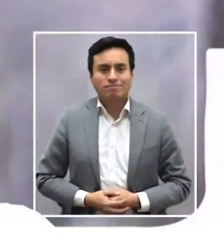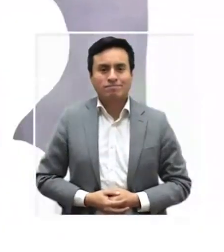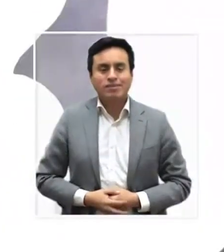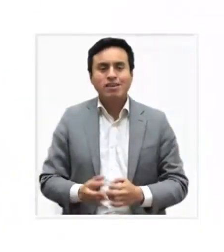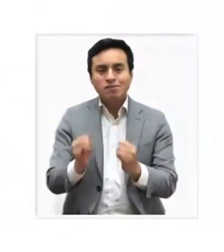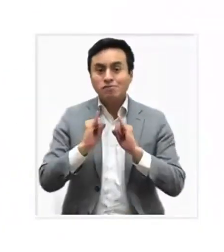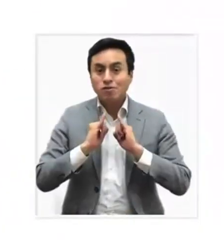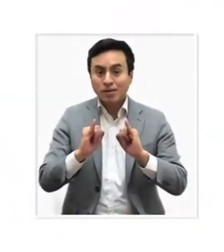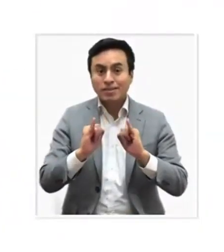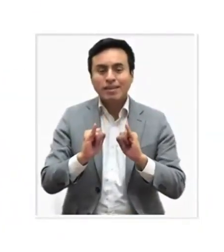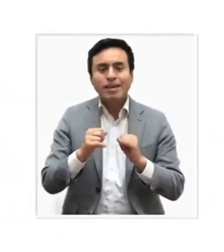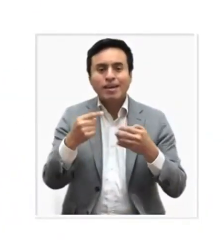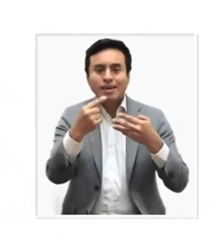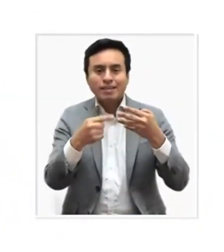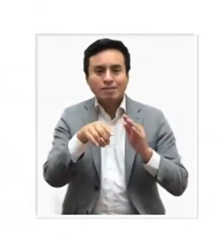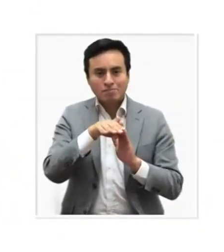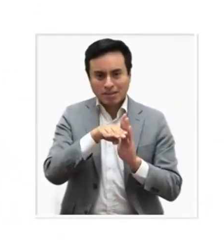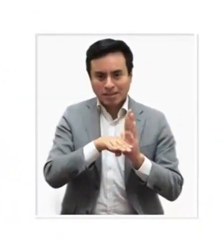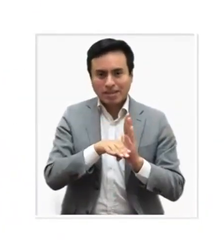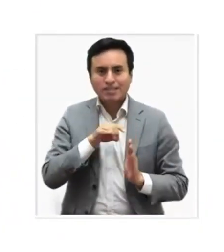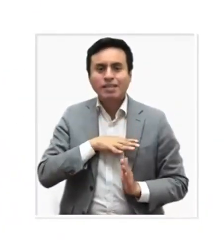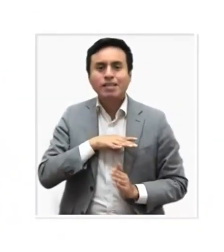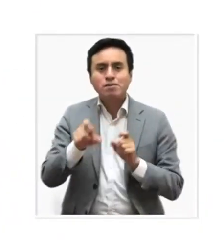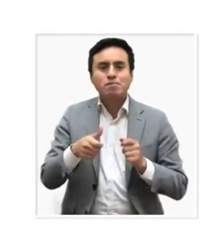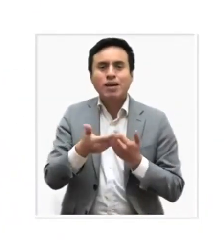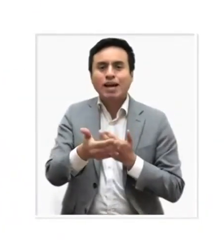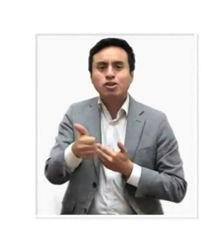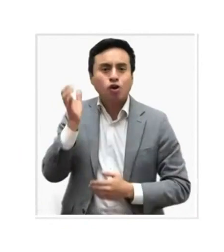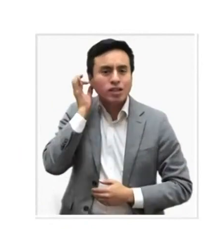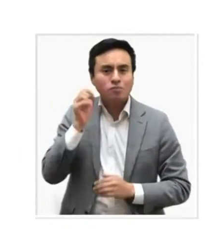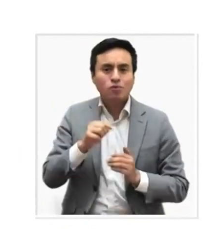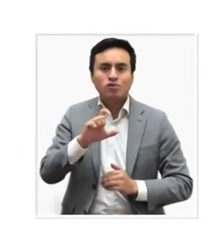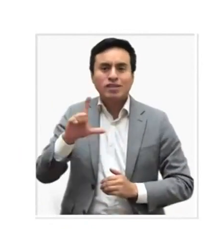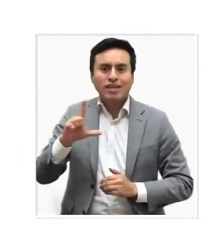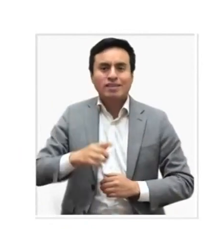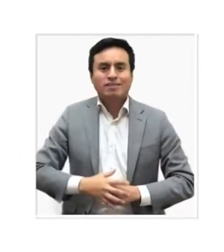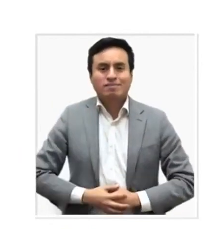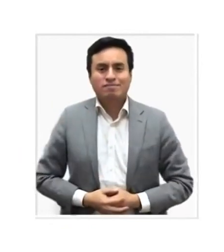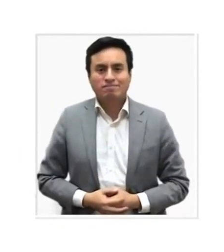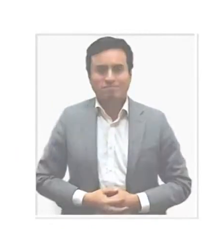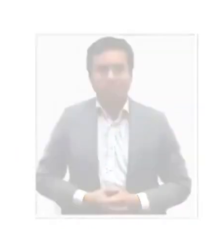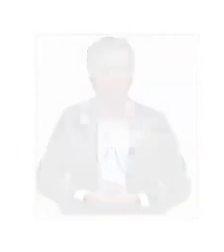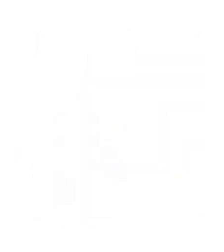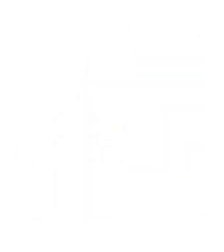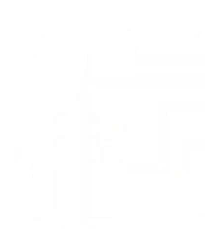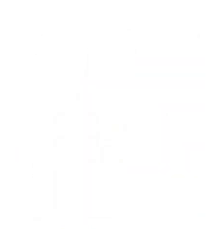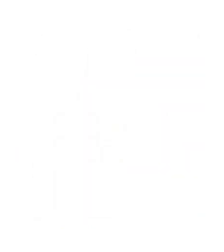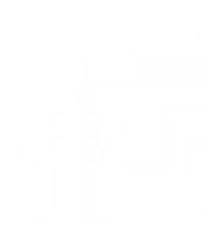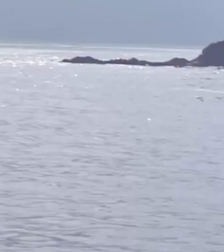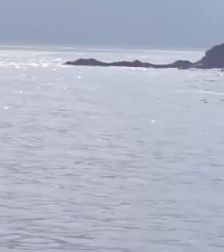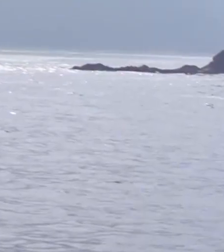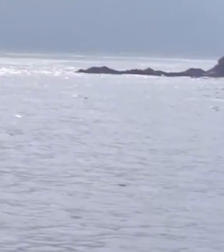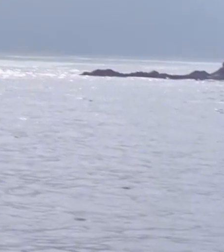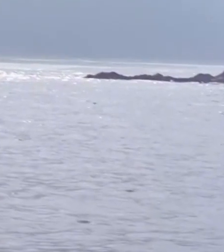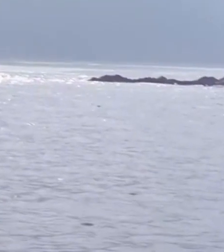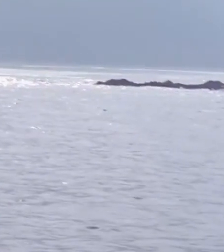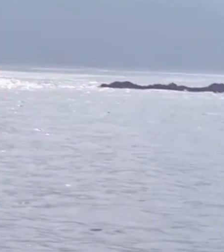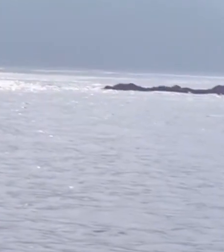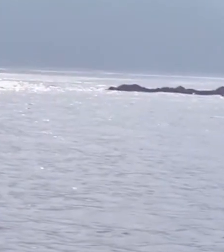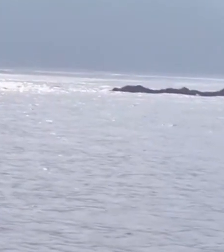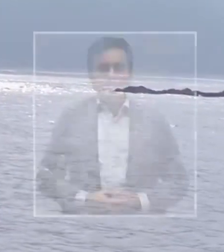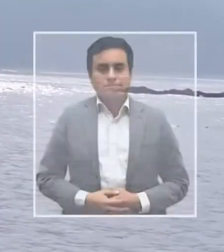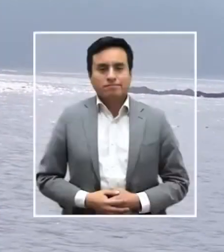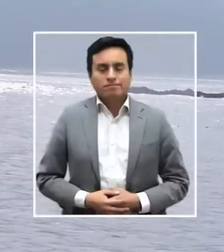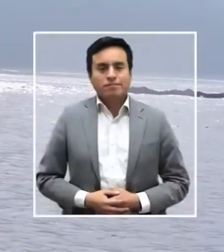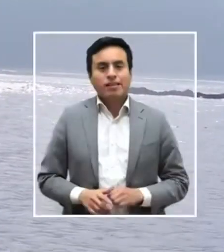también manifestó que esto es un abandono directo por parte de los padres al no pagar la pensión alimenticia, y es una responsabilidad que obviamente tienen que cumplir, y